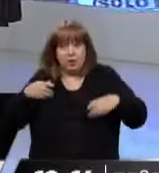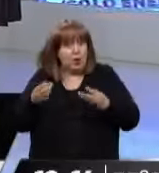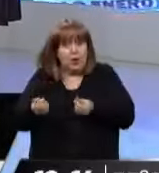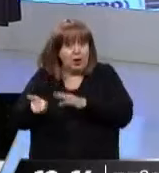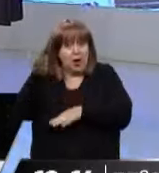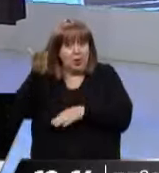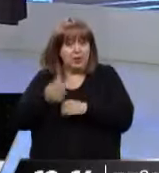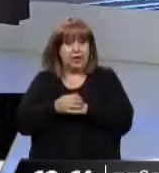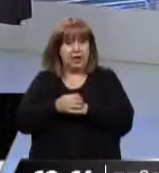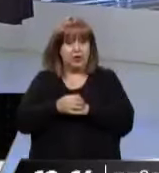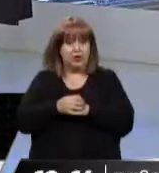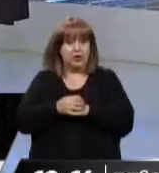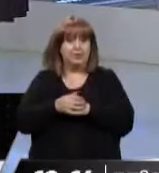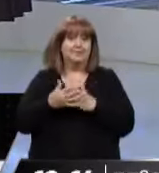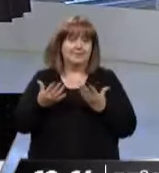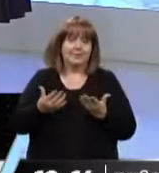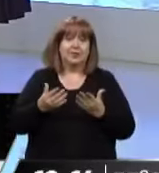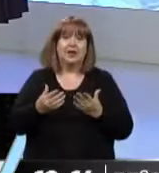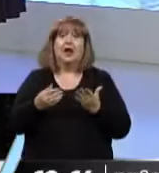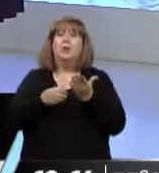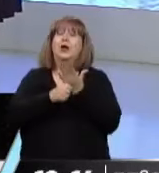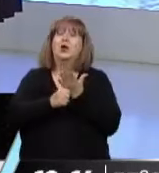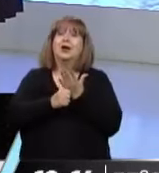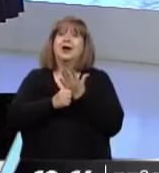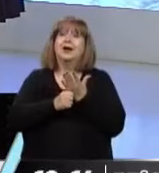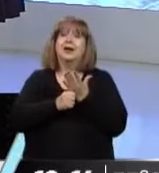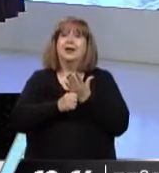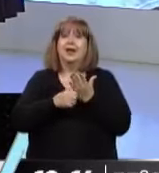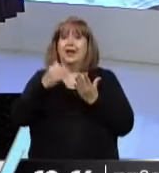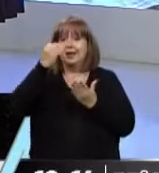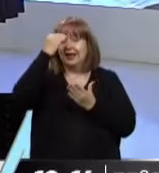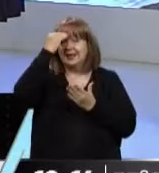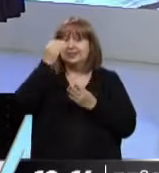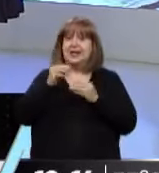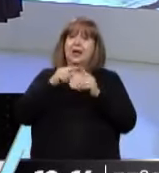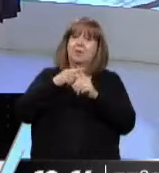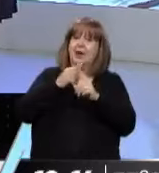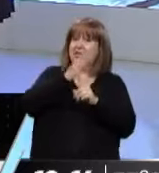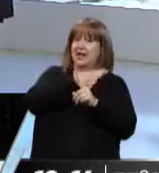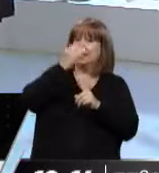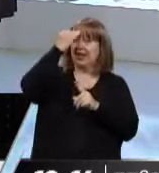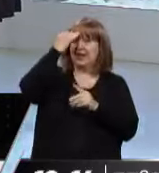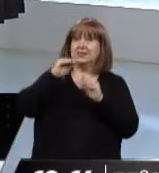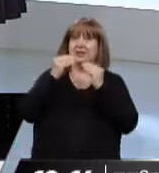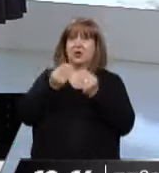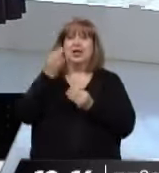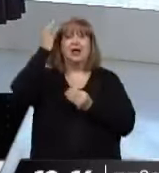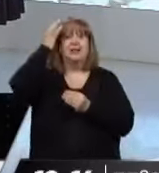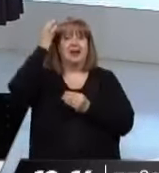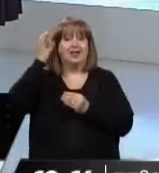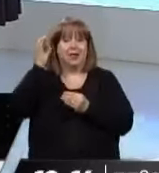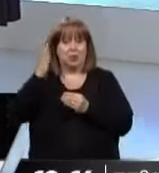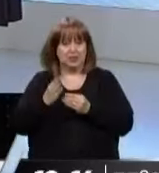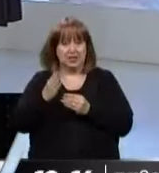Sí. Bueno, finalmente, un 15% en incremento. 15% adicionado al 15 anterior. Al anterior, o sea, que se va a cumplir el